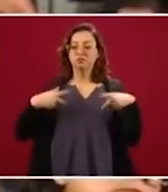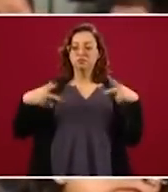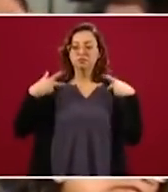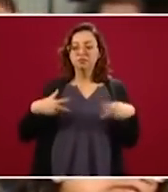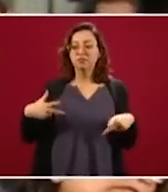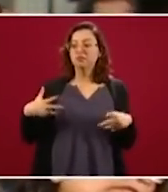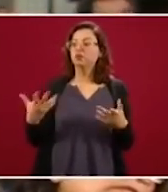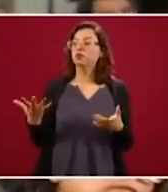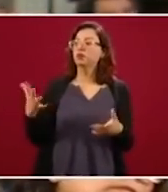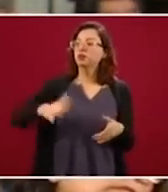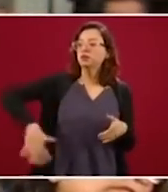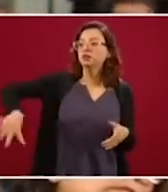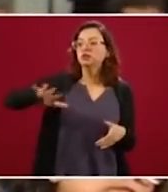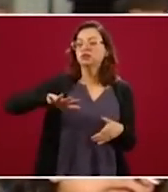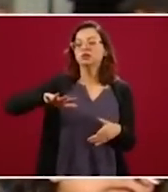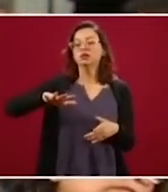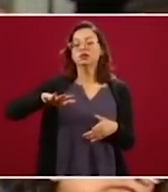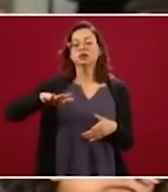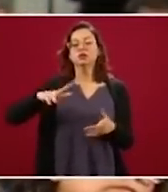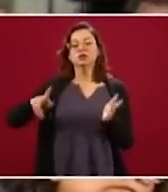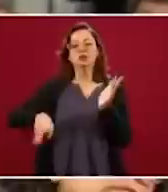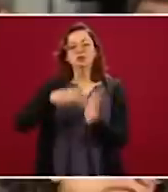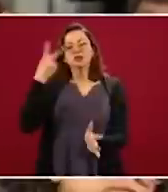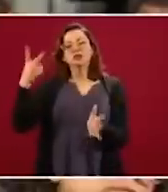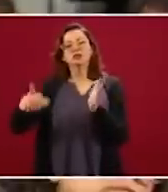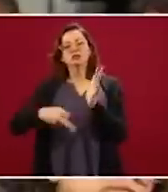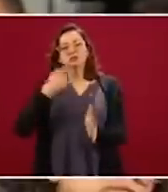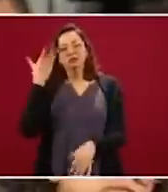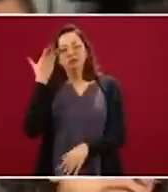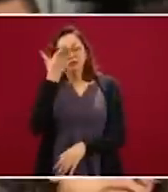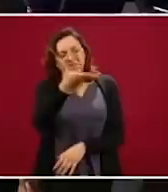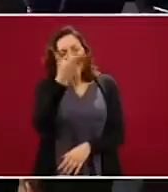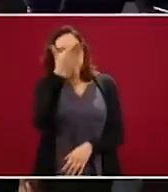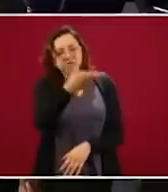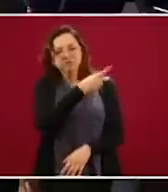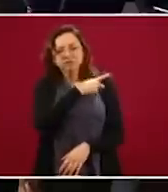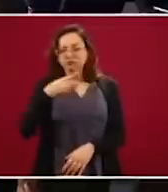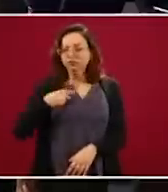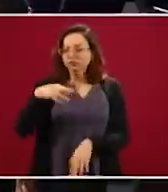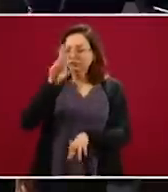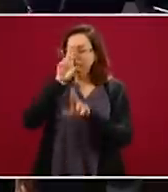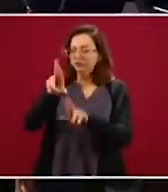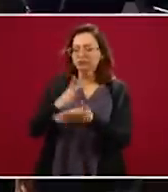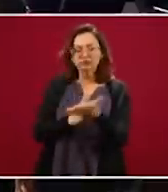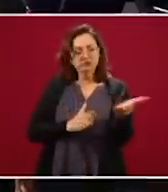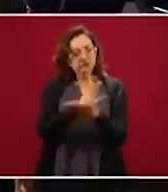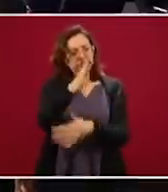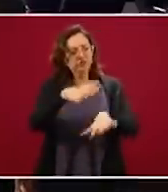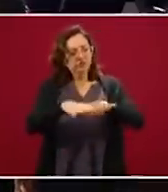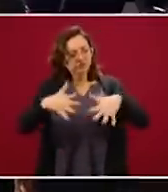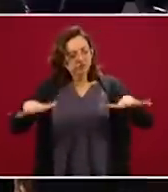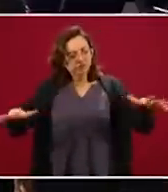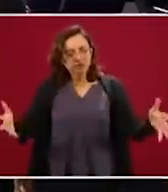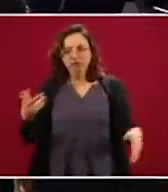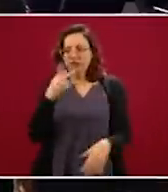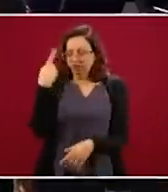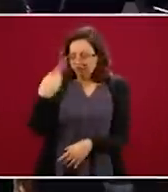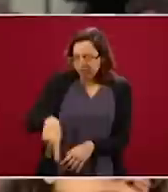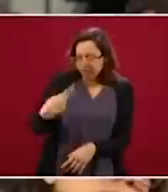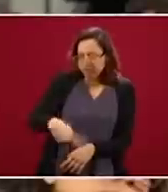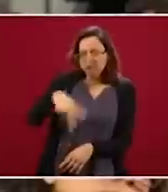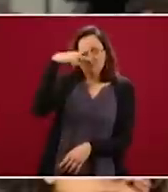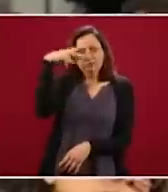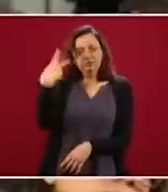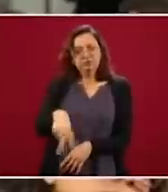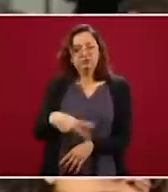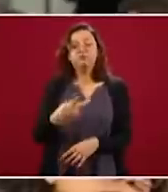vez a solicitar que se les haya respetado los accesos para poder acceder a esas playas, que es de todos. Y